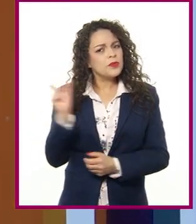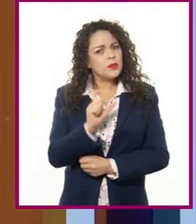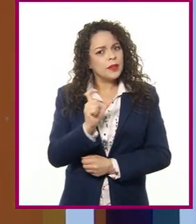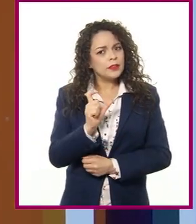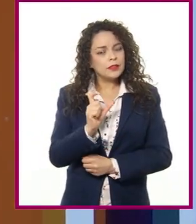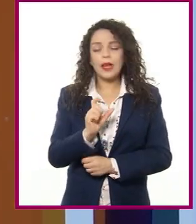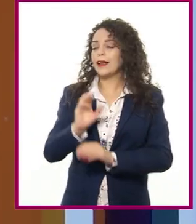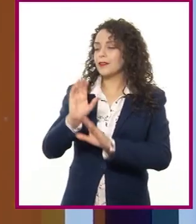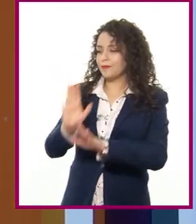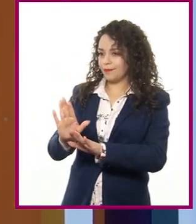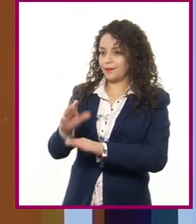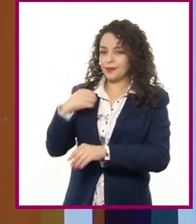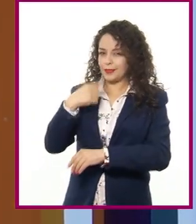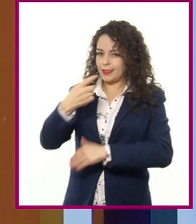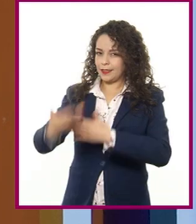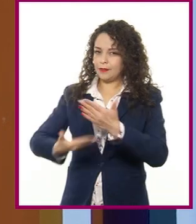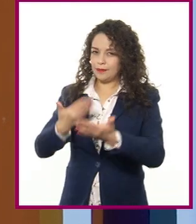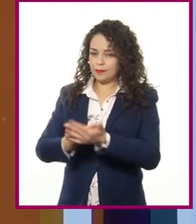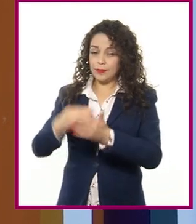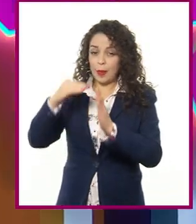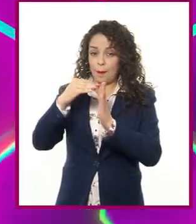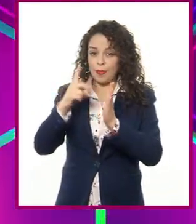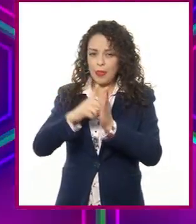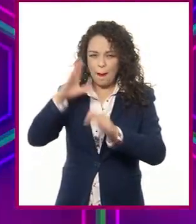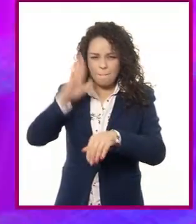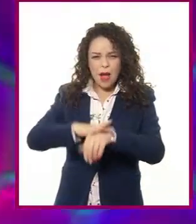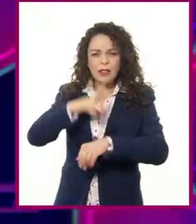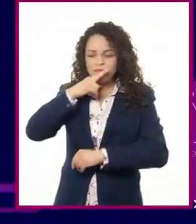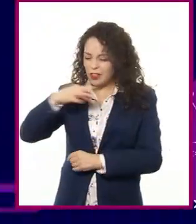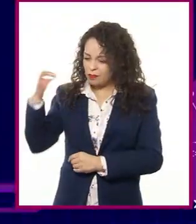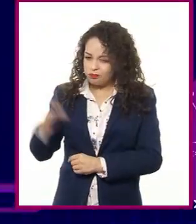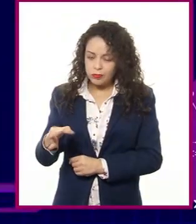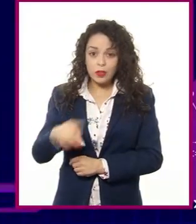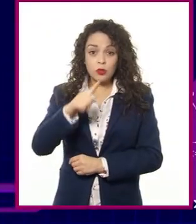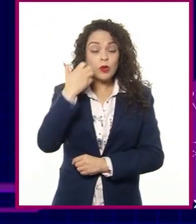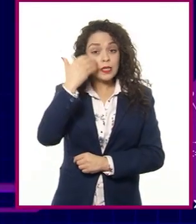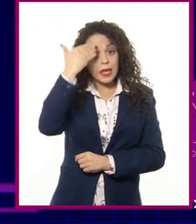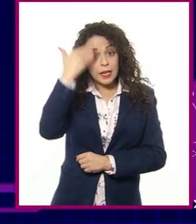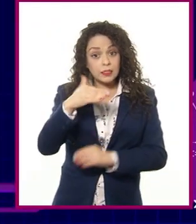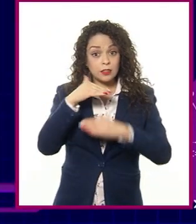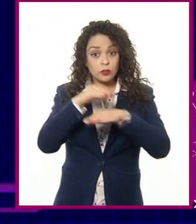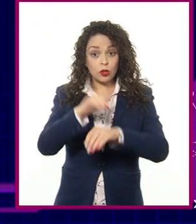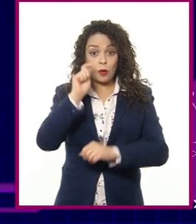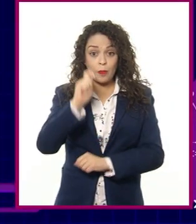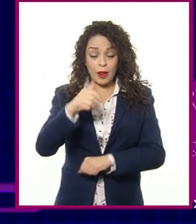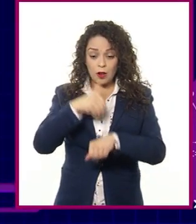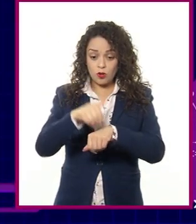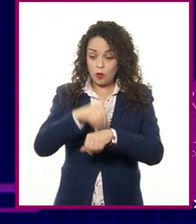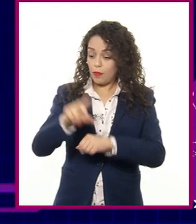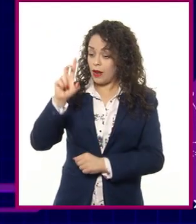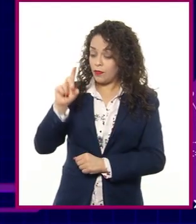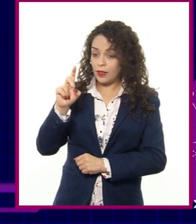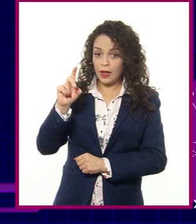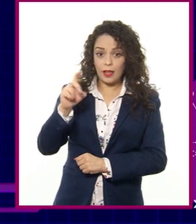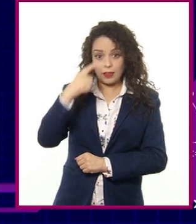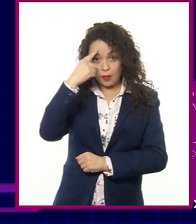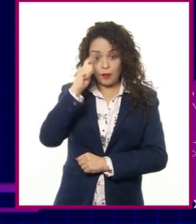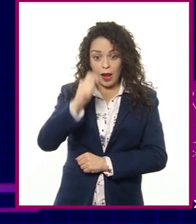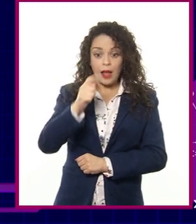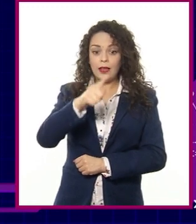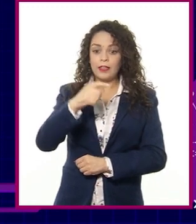Leslie, te propongo un método más eficaz. Si se quiere saber sobre la 30ª Copa Mundial, se le